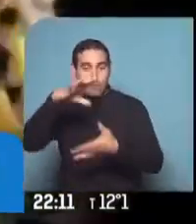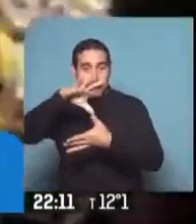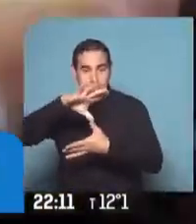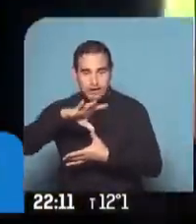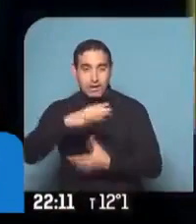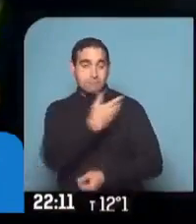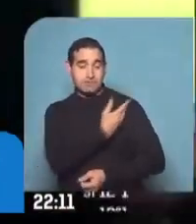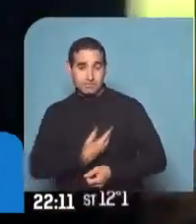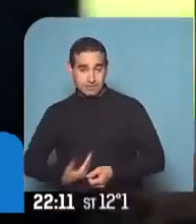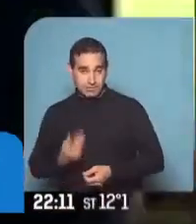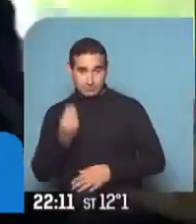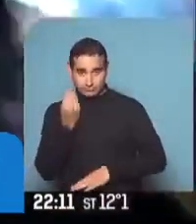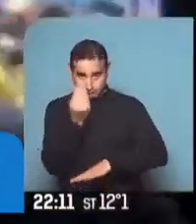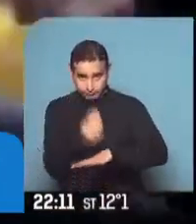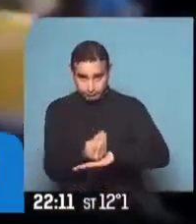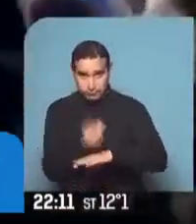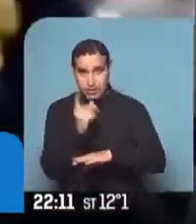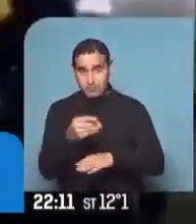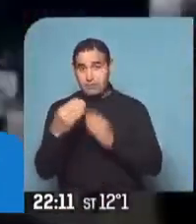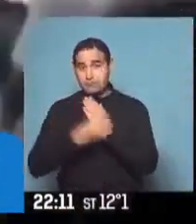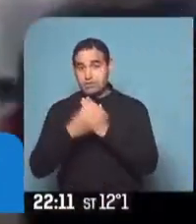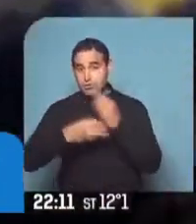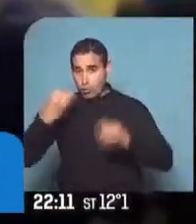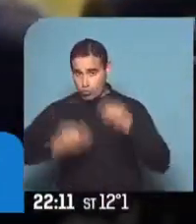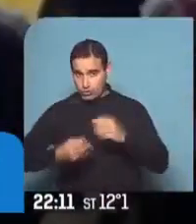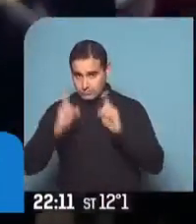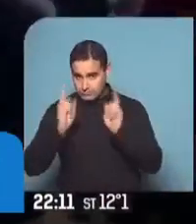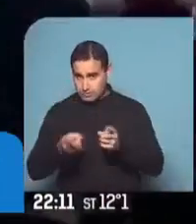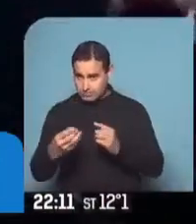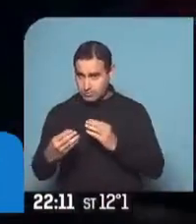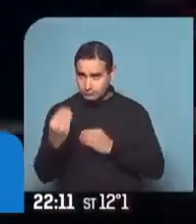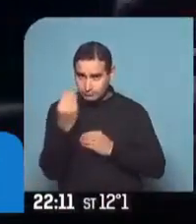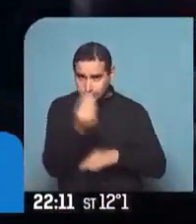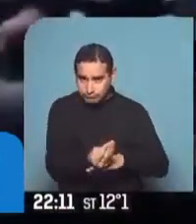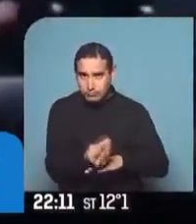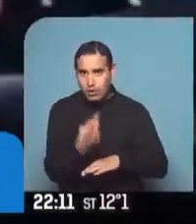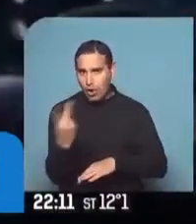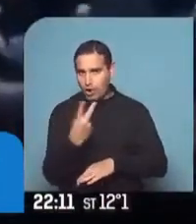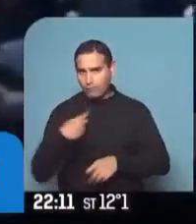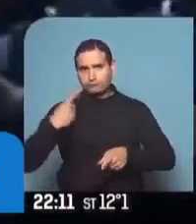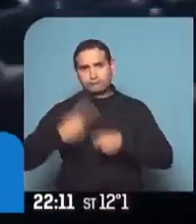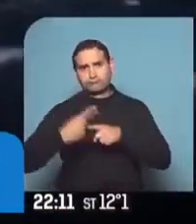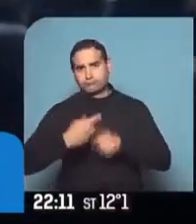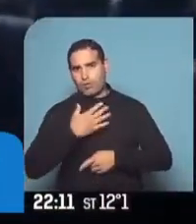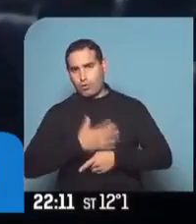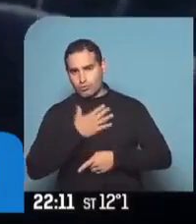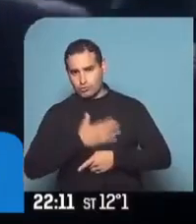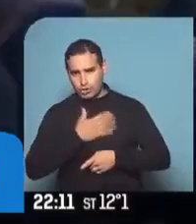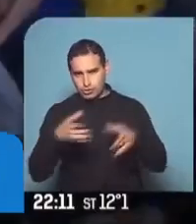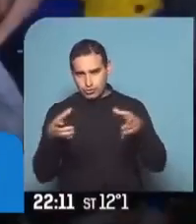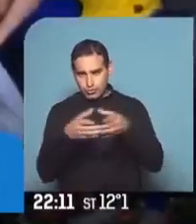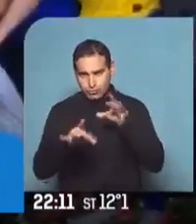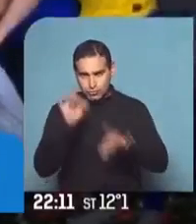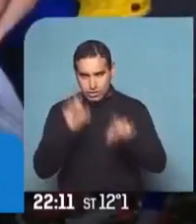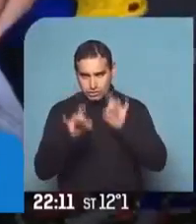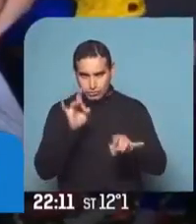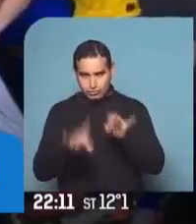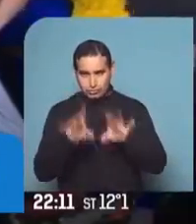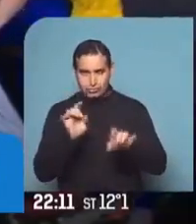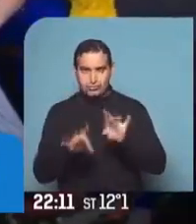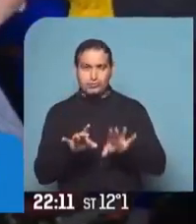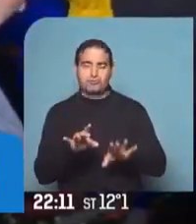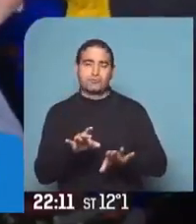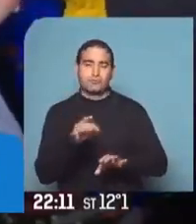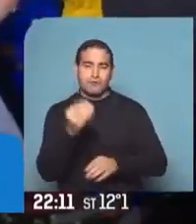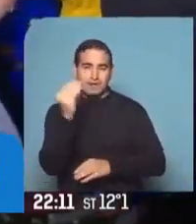el presidente y su polémico ministro de Justicia, quienes celebraron la consagración de la selección brasileña. Una